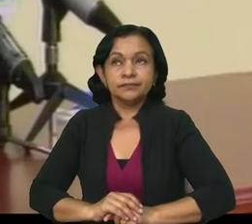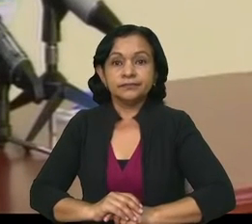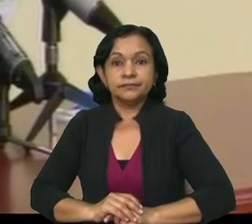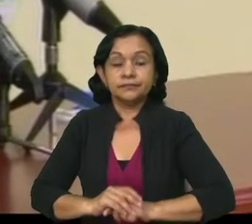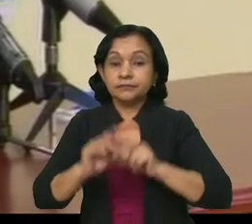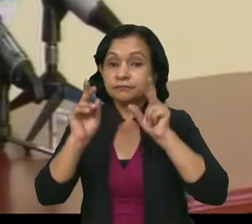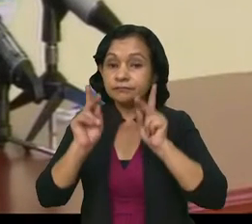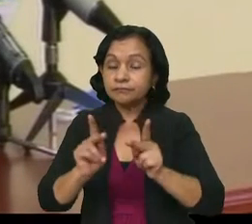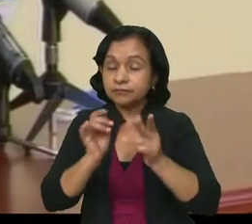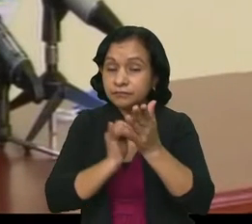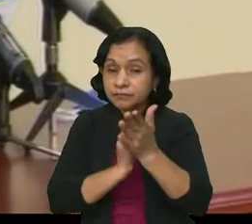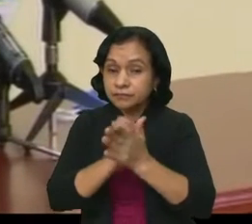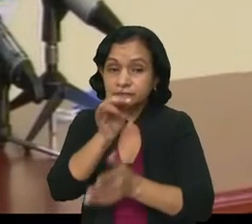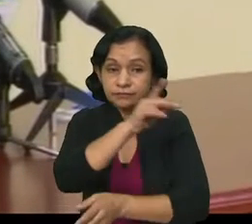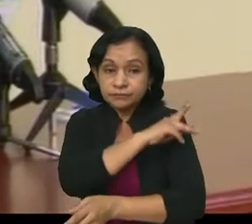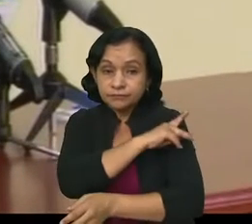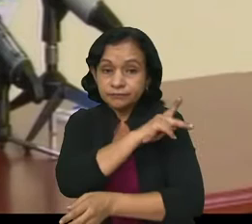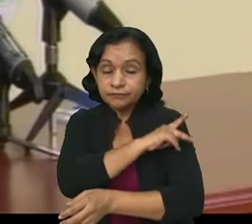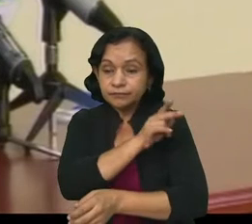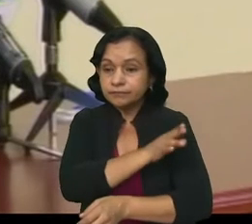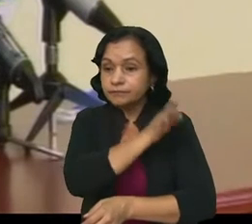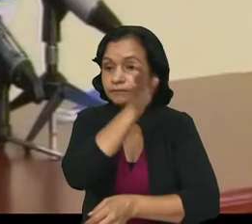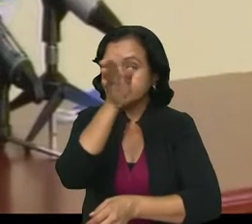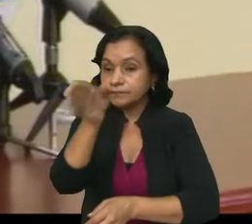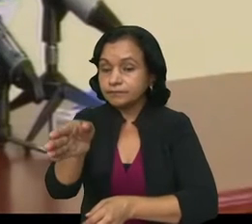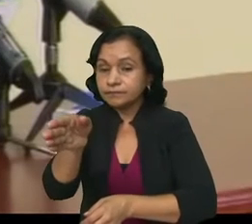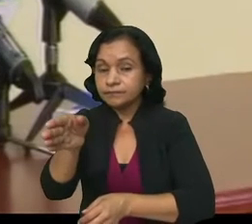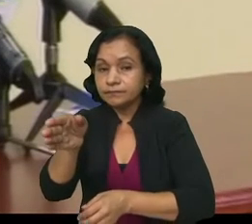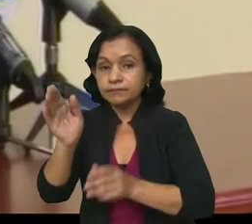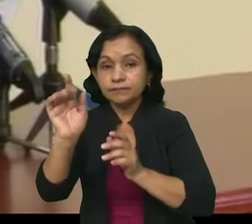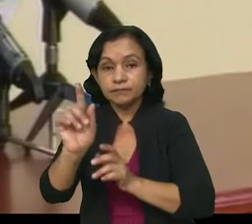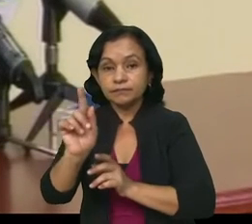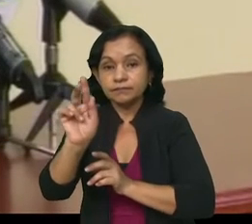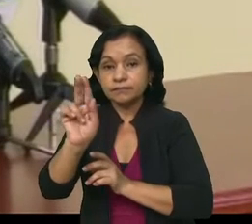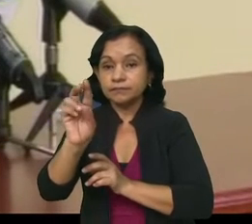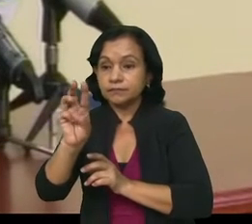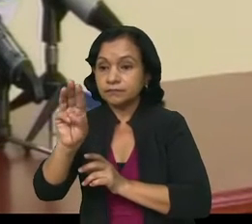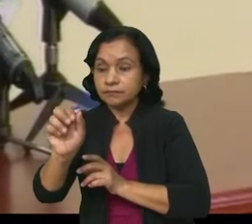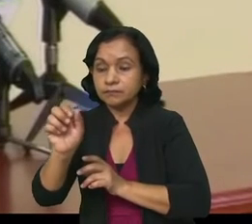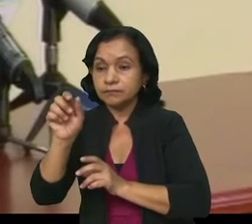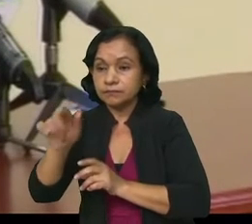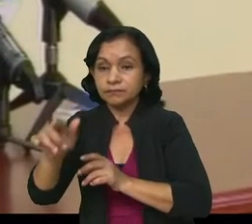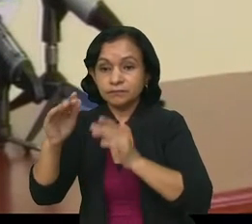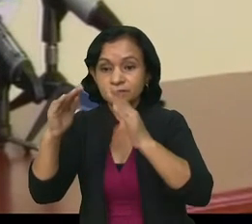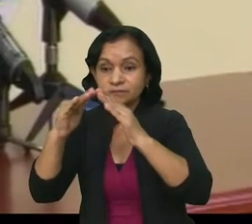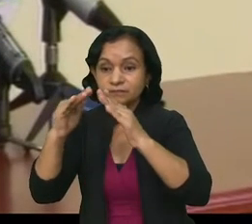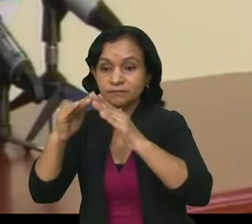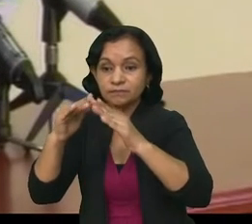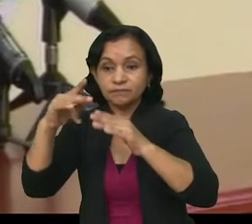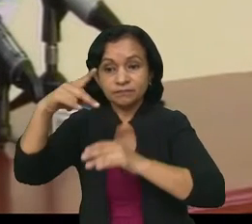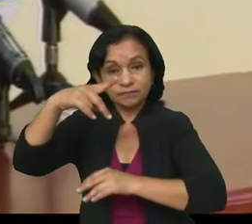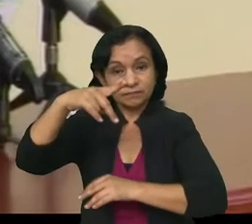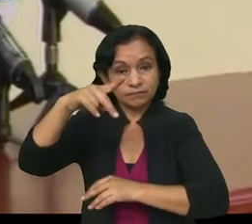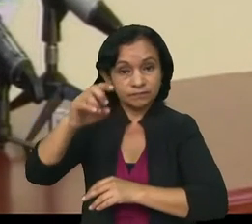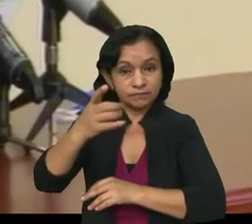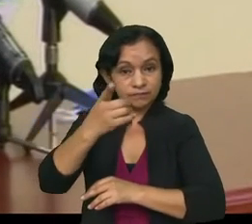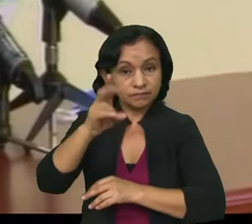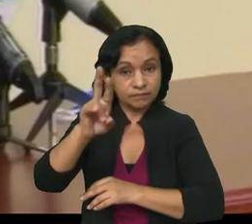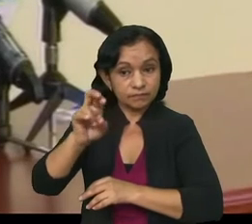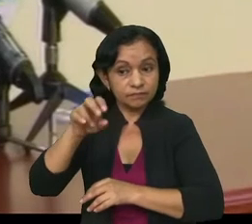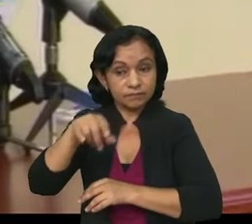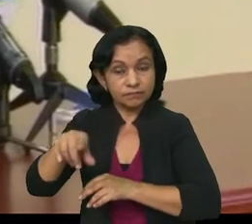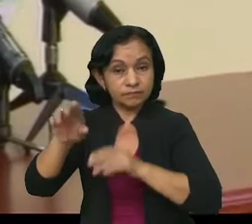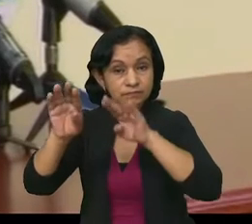Peritos de criminalística se dirigieron al Tuma La Dalia, realizaron inspección en la vivienda de Pedro Pablo Dávila Hernández y